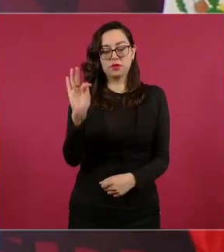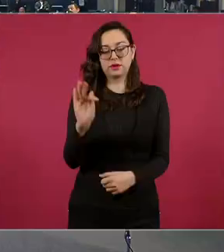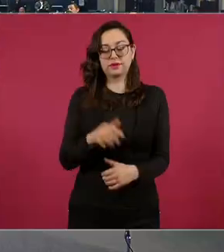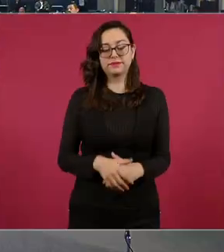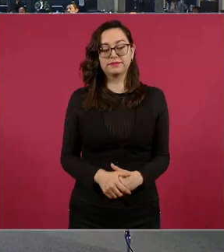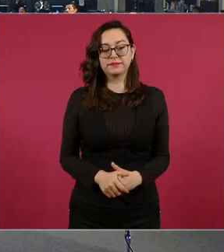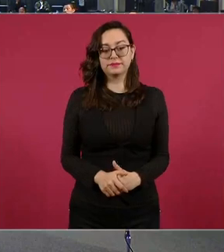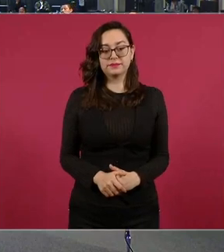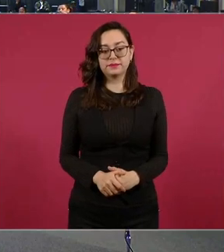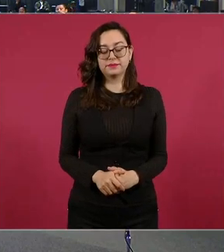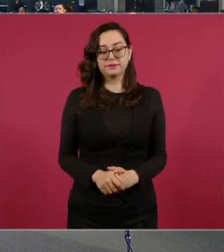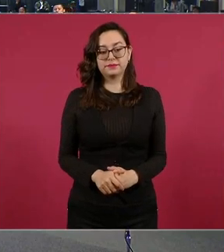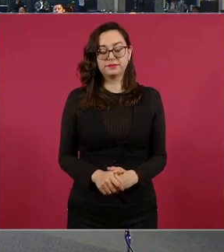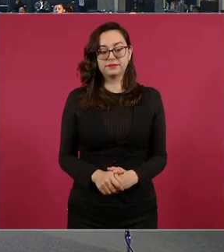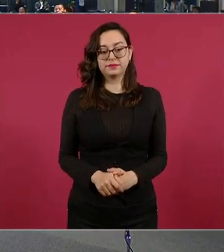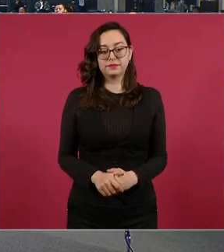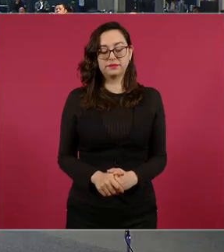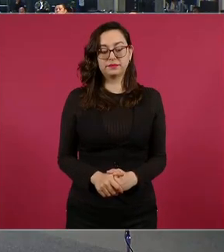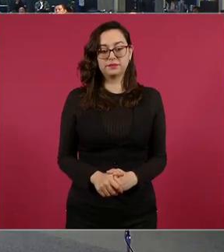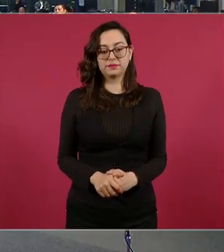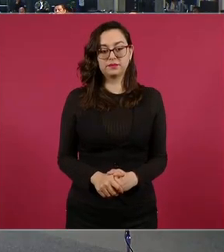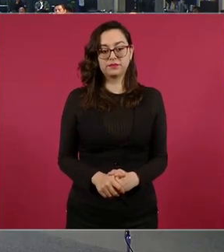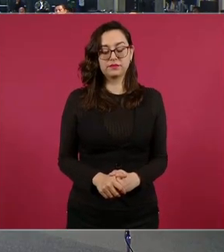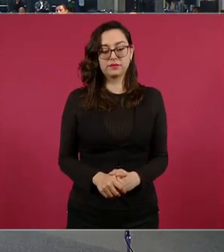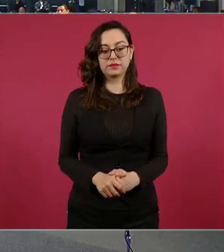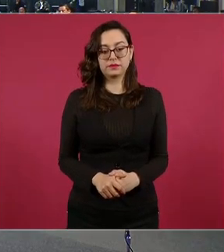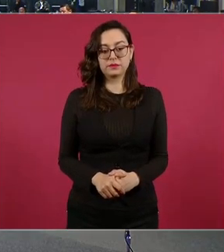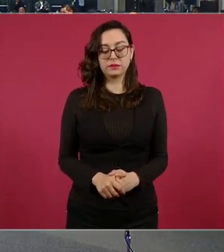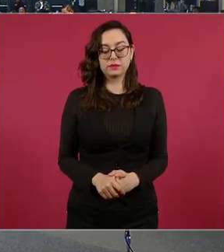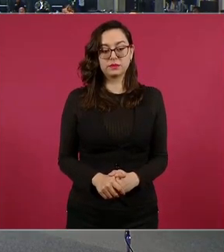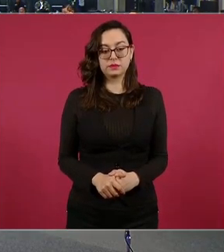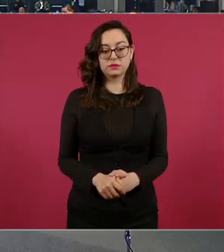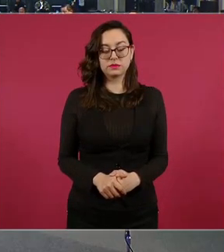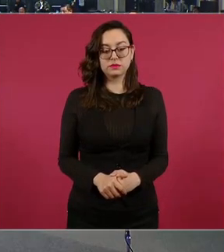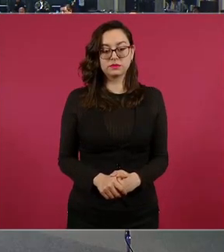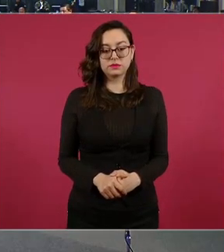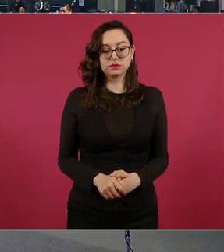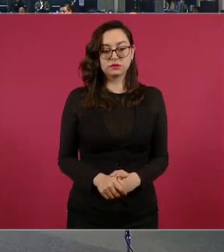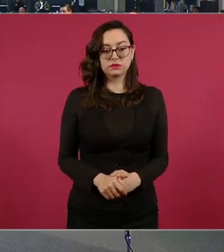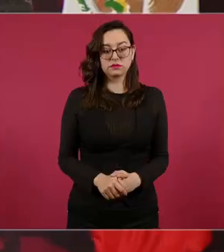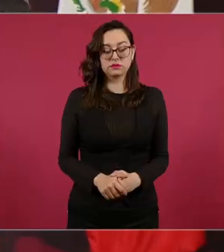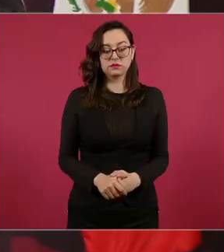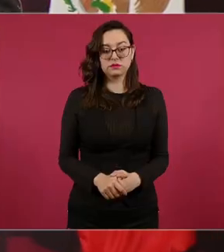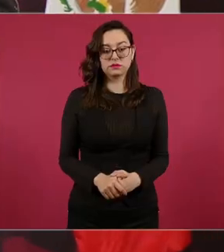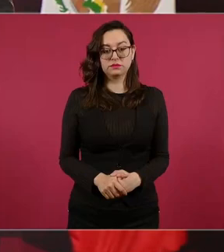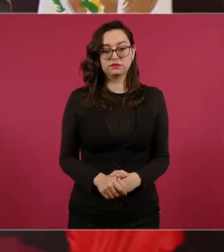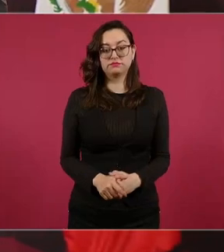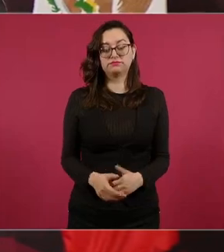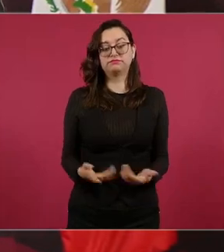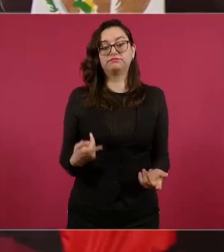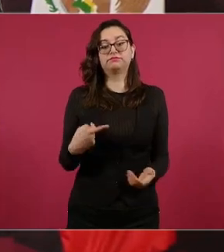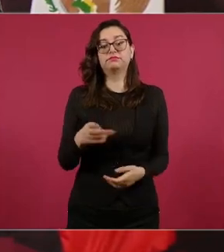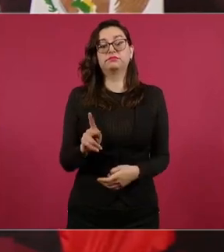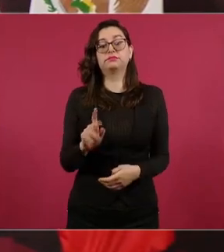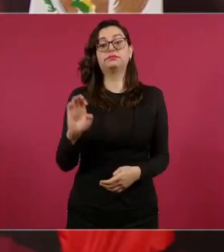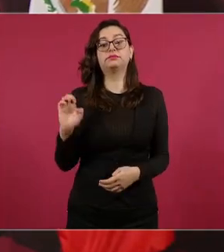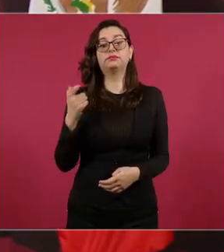Pero el objetivo era desaparecer